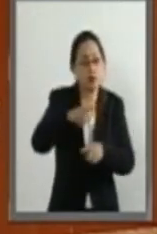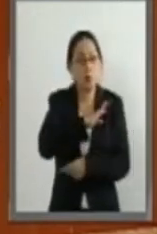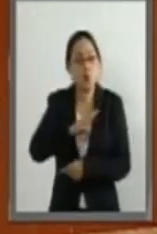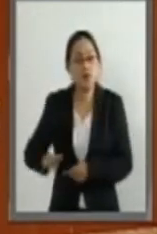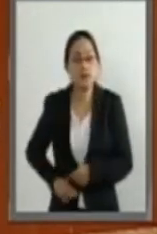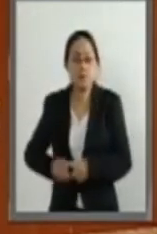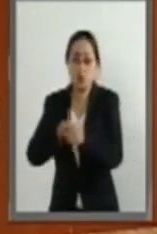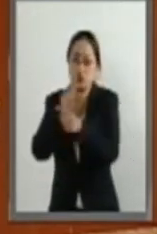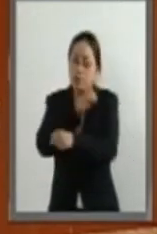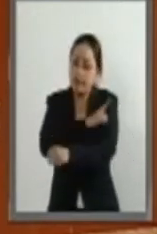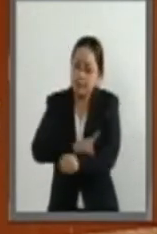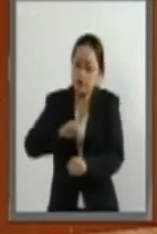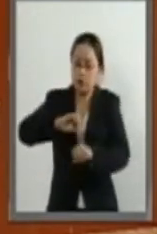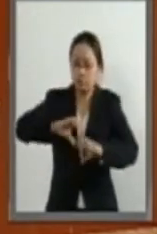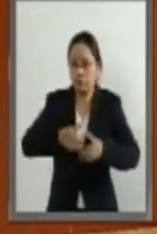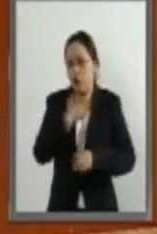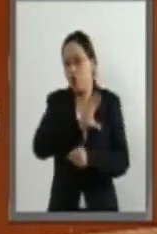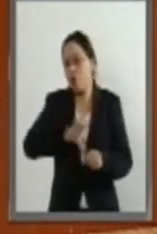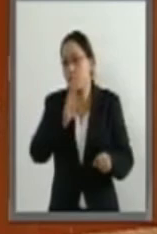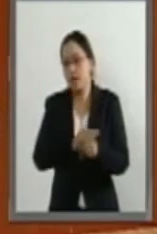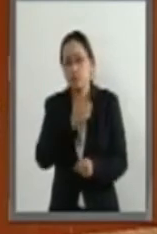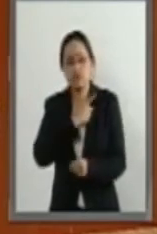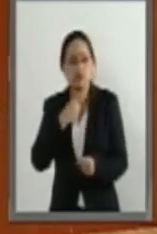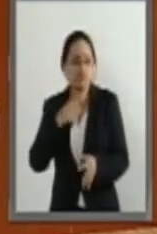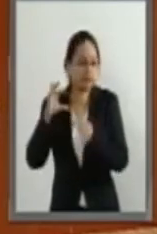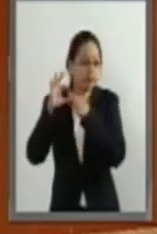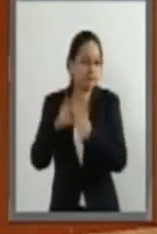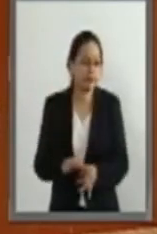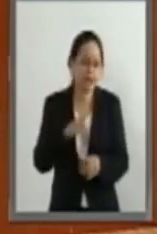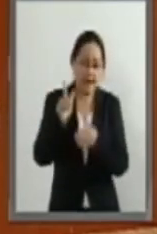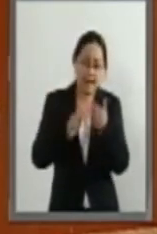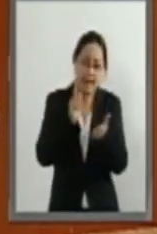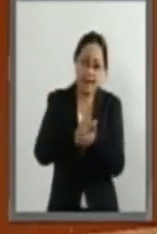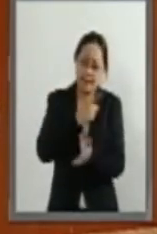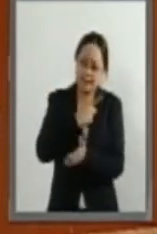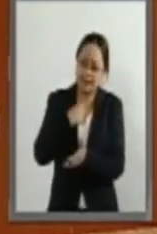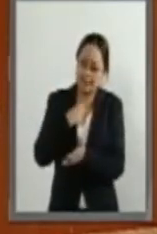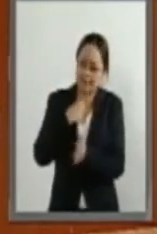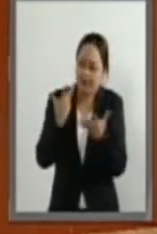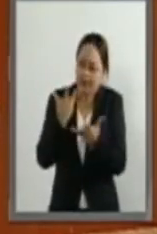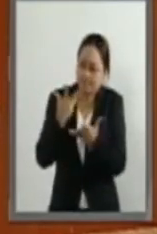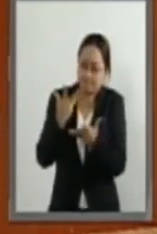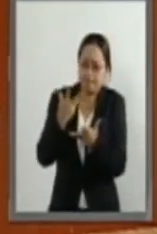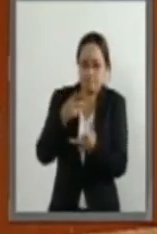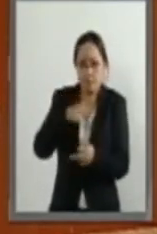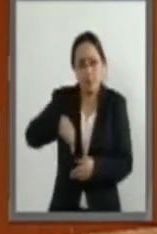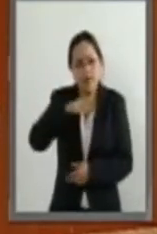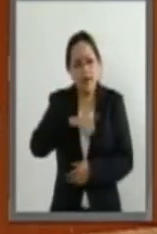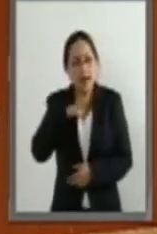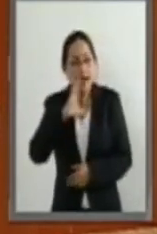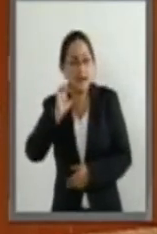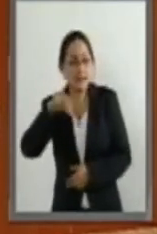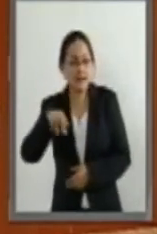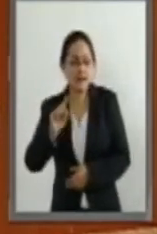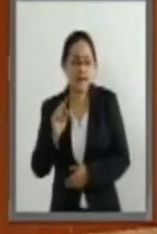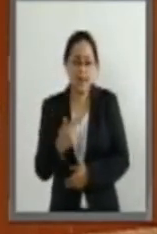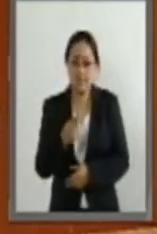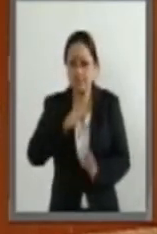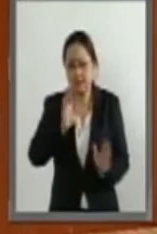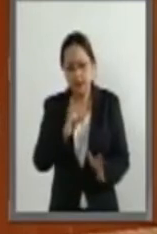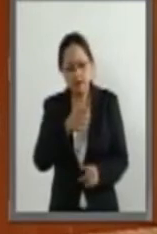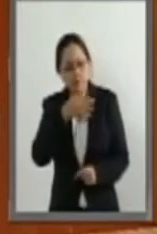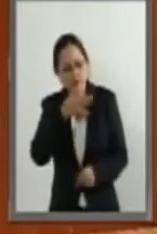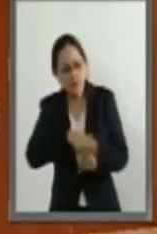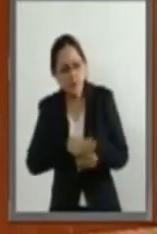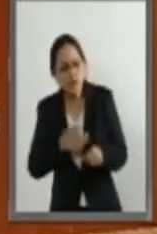o delegaciones y lograr esta armonización legislativa que urge y que ha sido observada por la propia Comisión Nacional de los Derechos Humanos